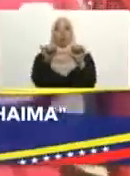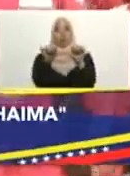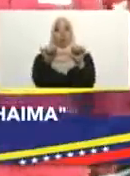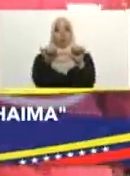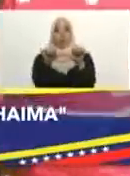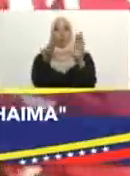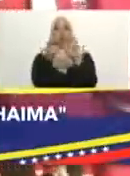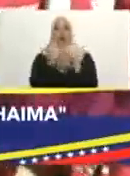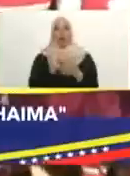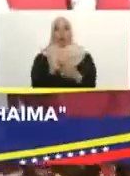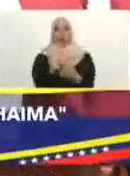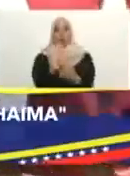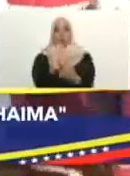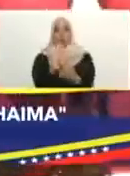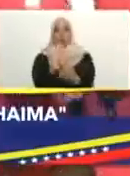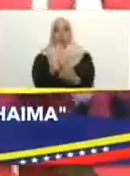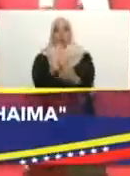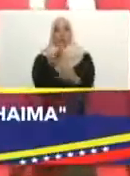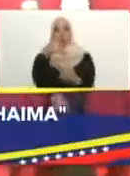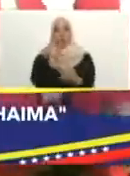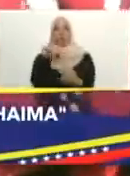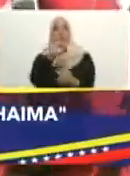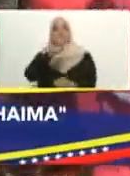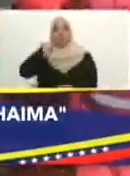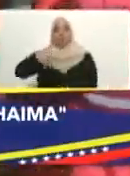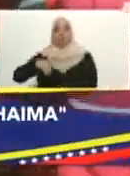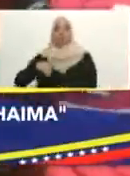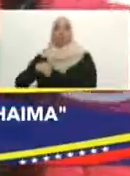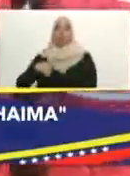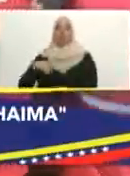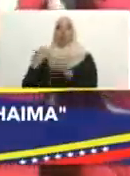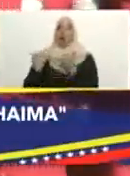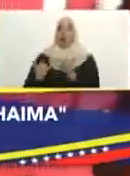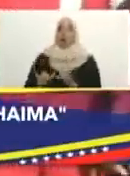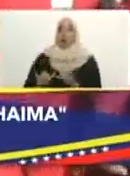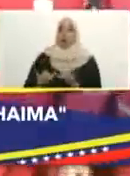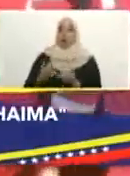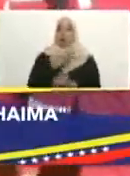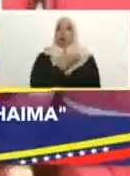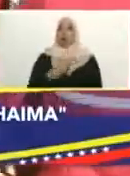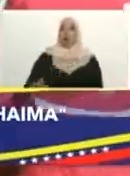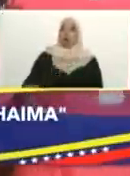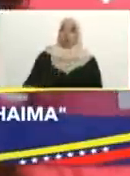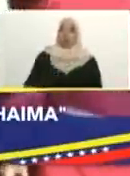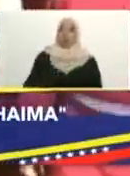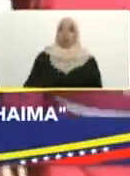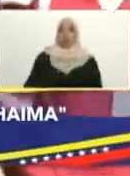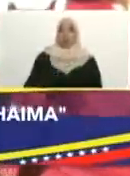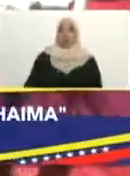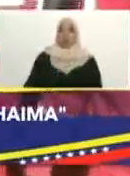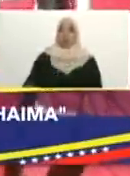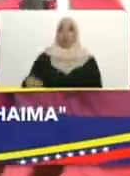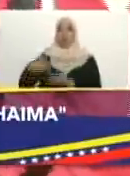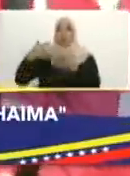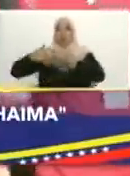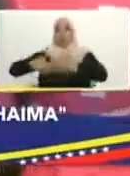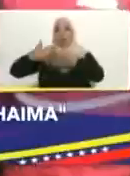la demostración de esta Macoya. Nos hemos venido precisamente, aquí está el presidente de